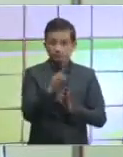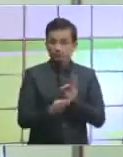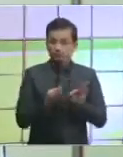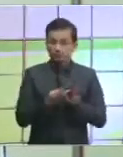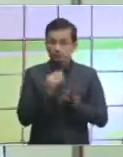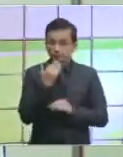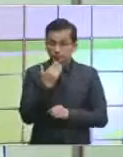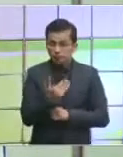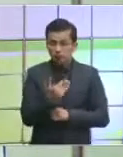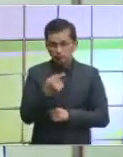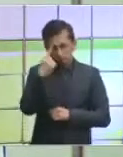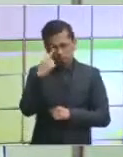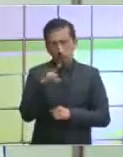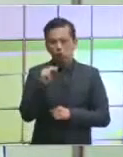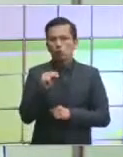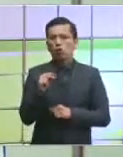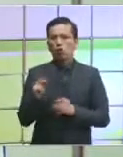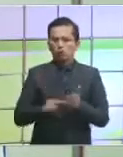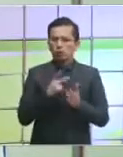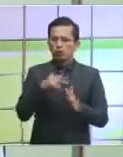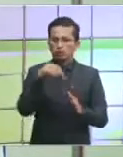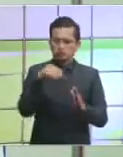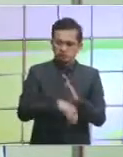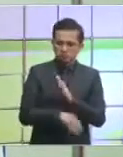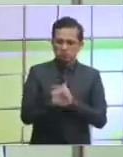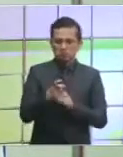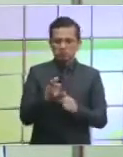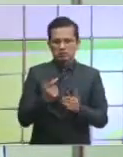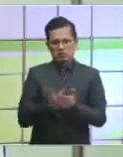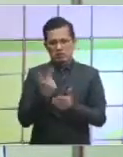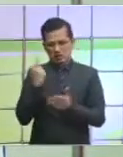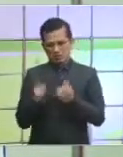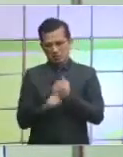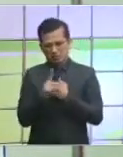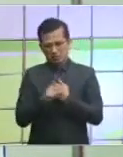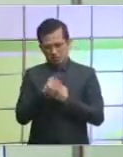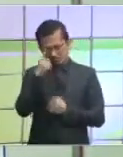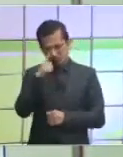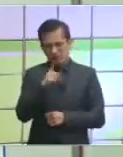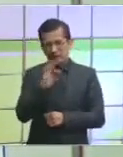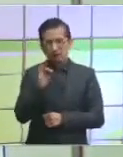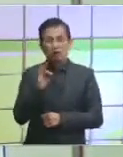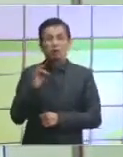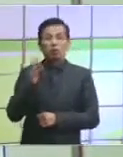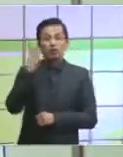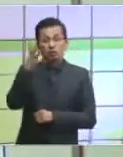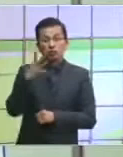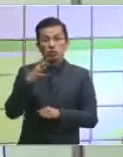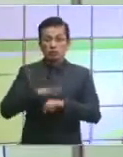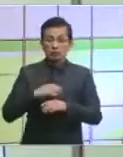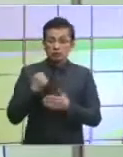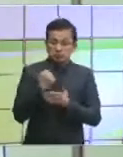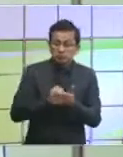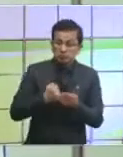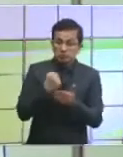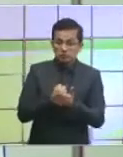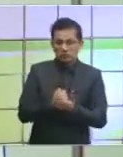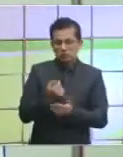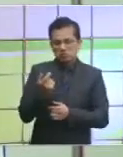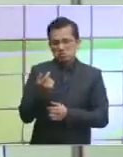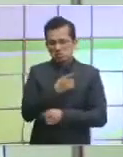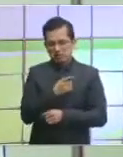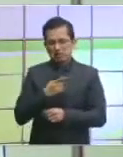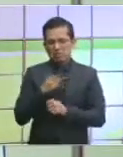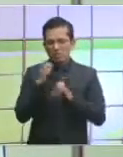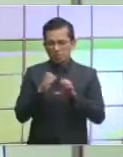incurrir en una crisis donde al tiempo que se nos presiona insisto y cada vez más nada más hay que tener cuidado en las críticas